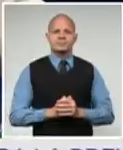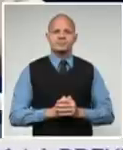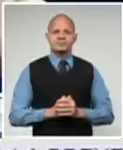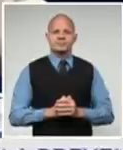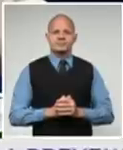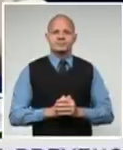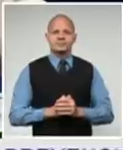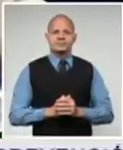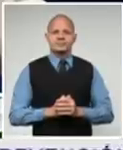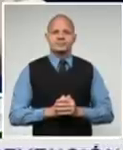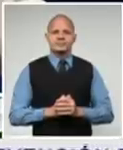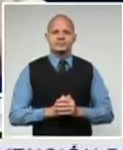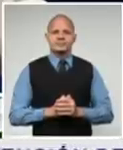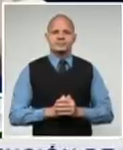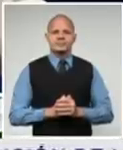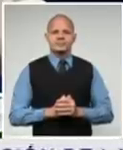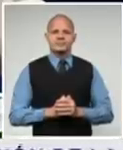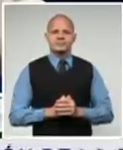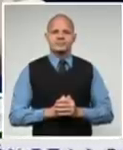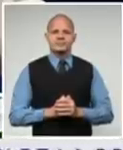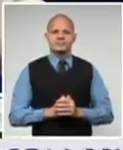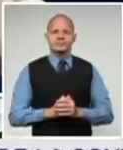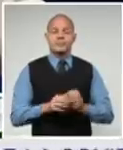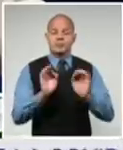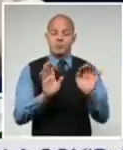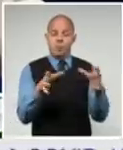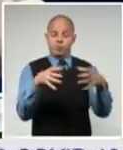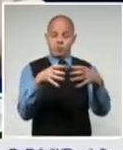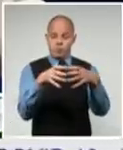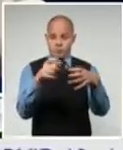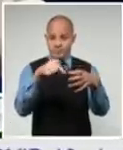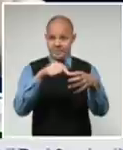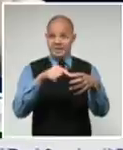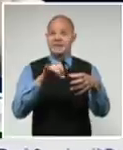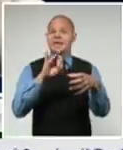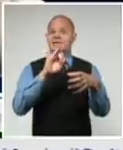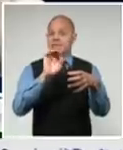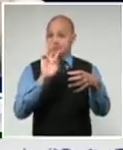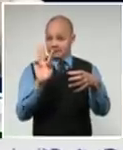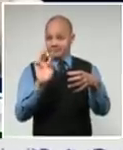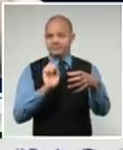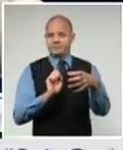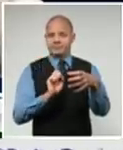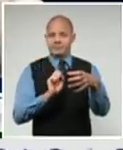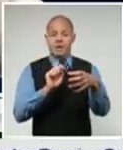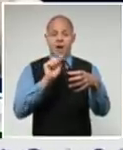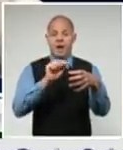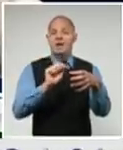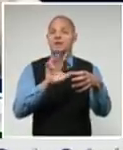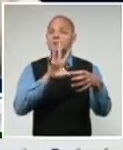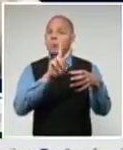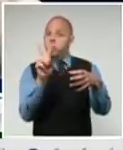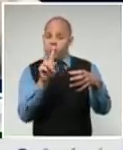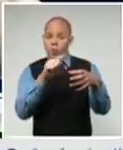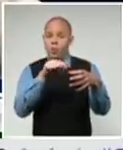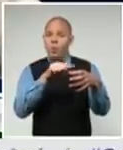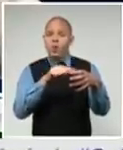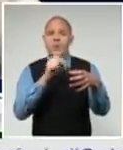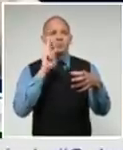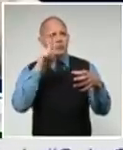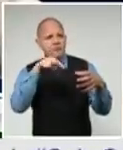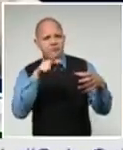52 de los 73 casos diagnosticados fueron asintomáticos. Estamos hablando del